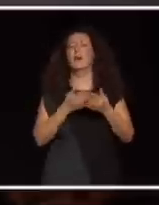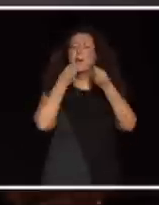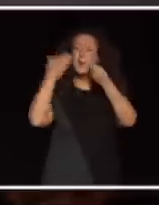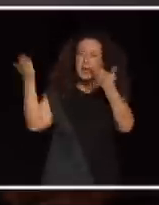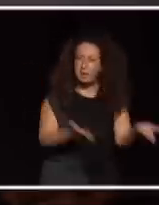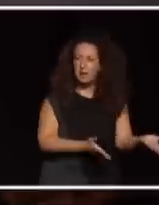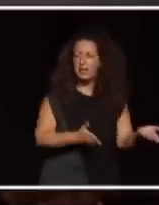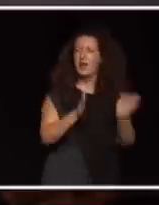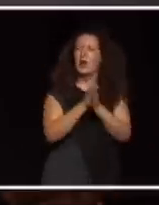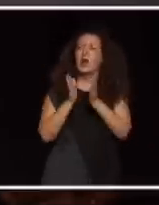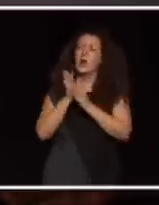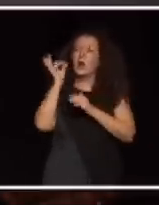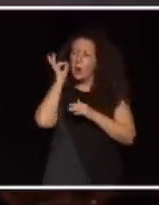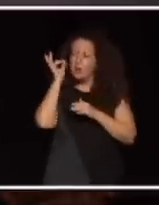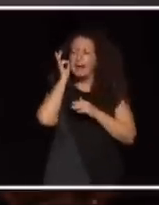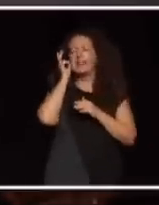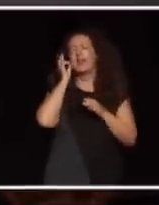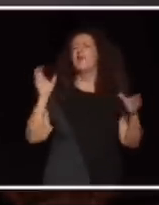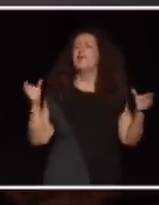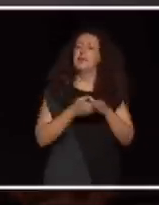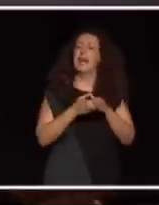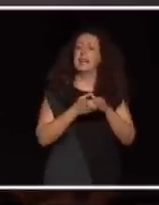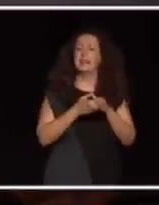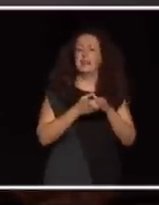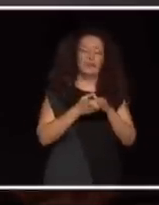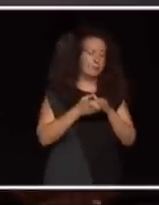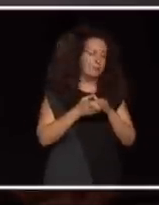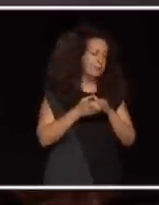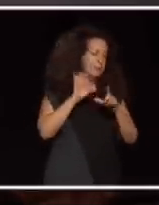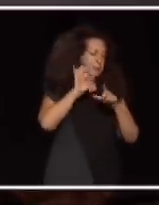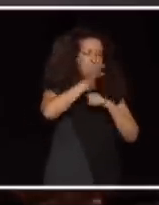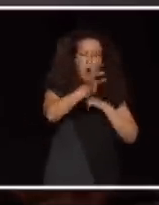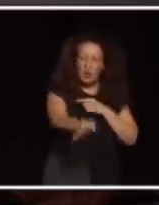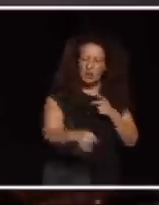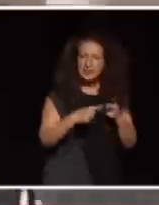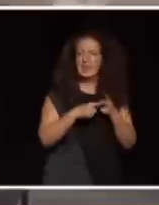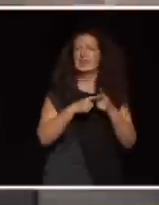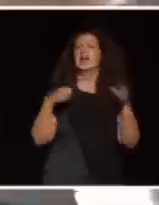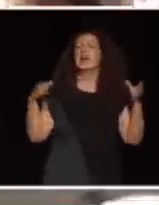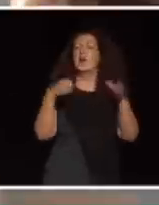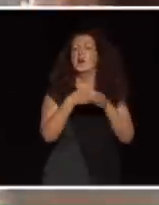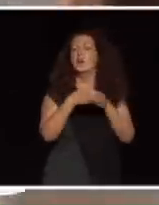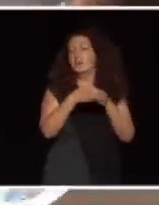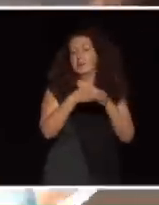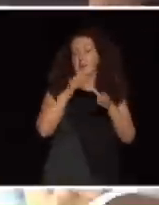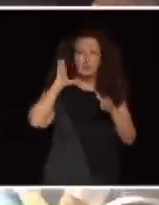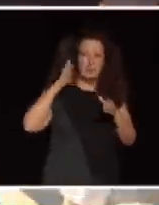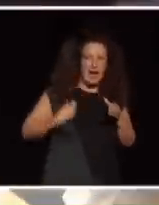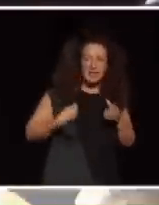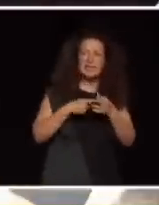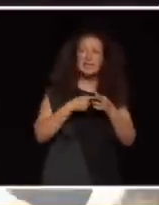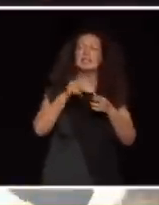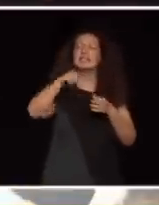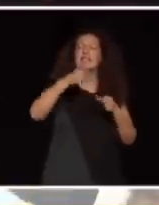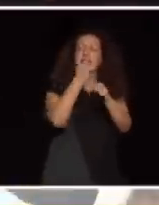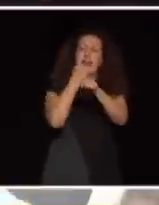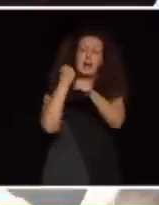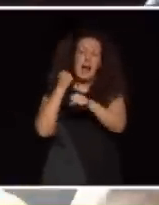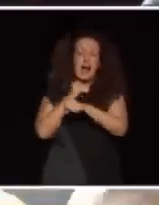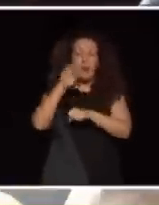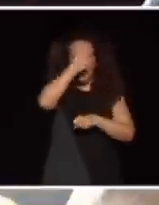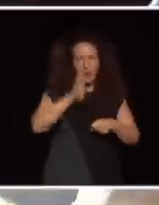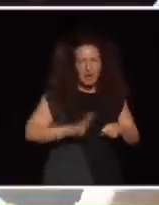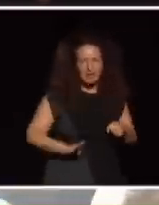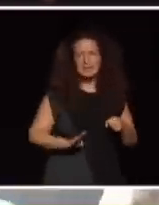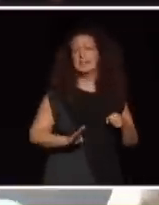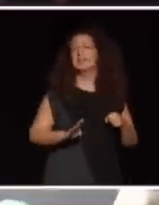Bienvenidas, compañeras del Frente Polisario, de Jirak, del RIF, de la Comunidad Palestina, del Partido de los Trabajadores de Brasil, del Frente